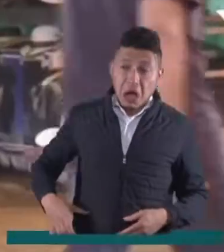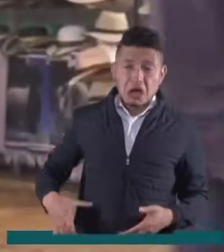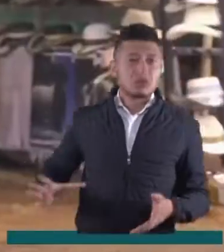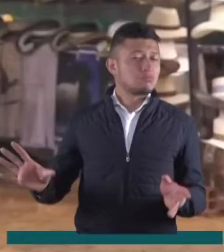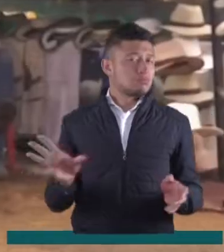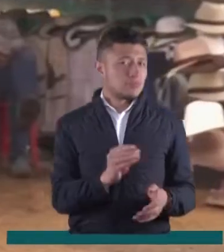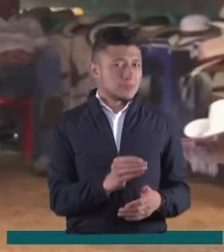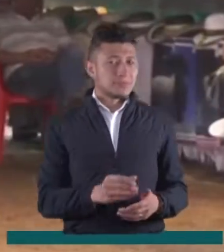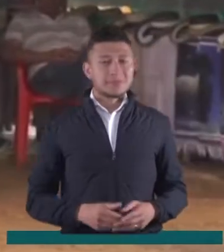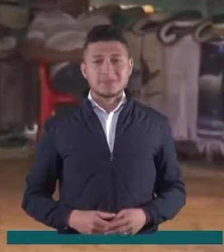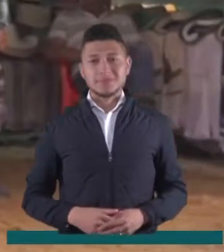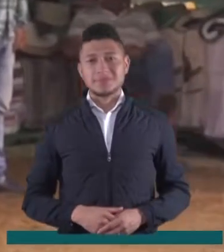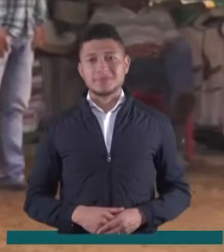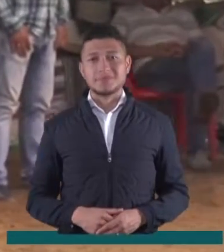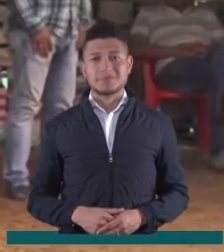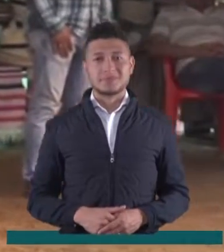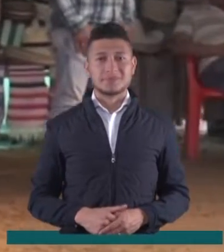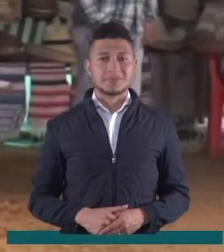cristianos.